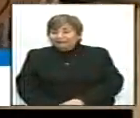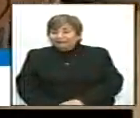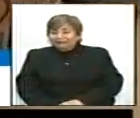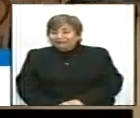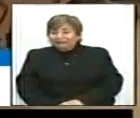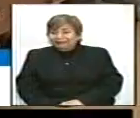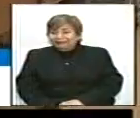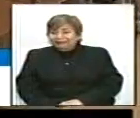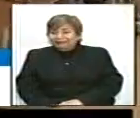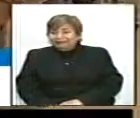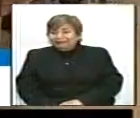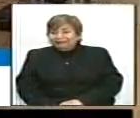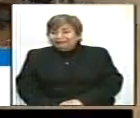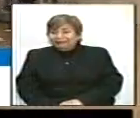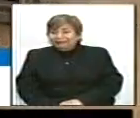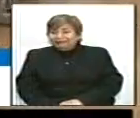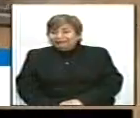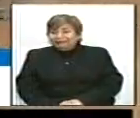Sí, pase. Sí.